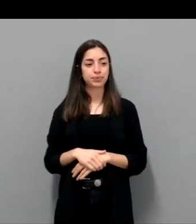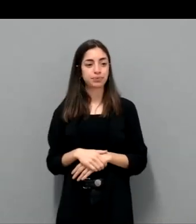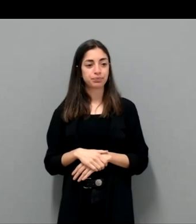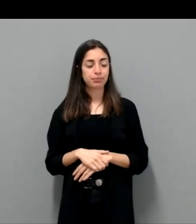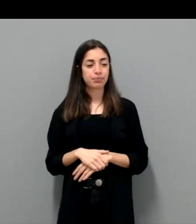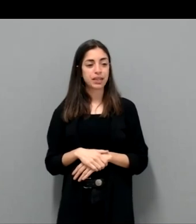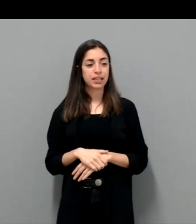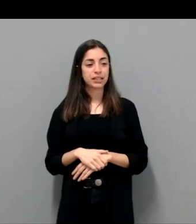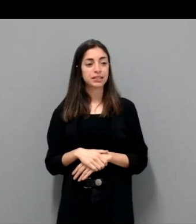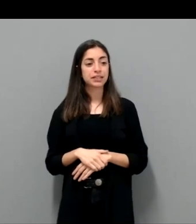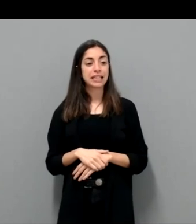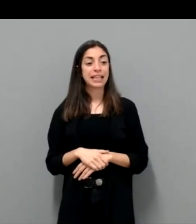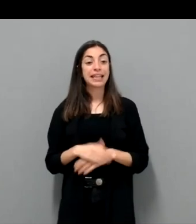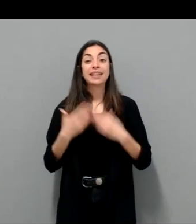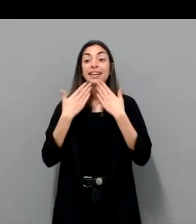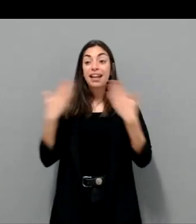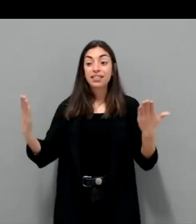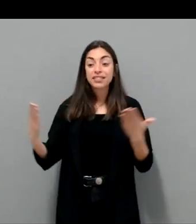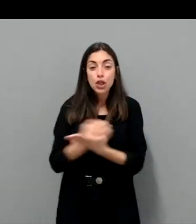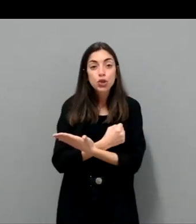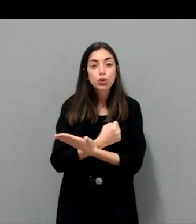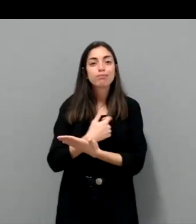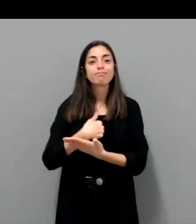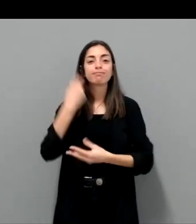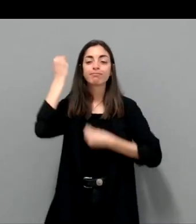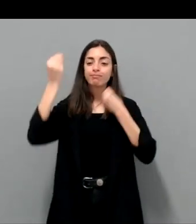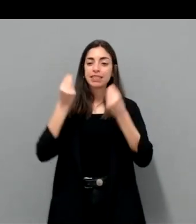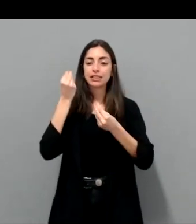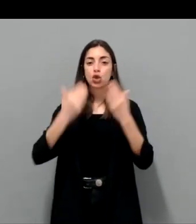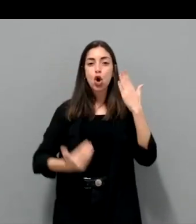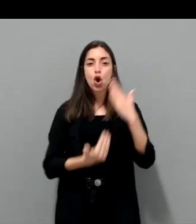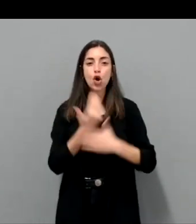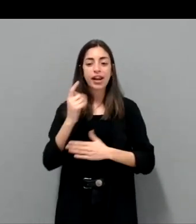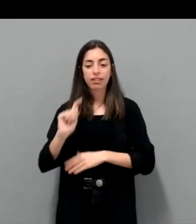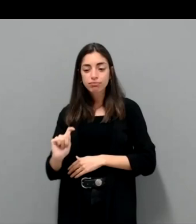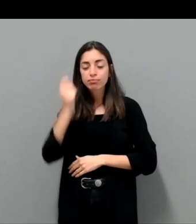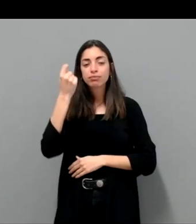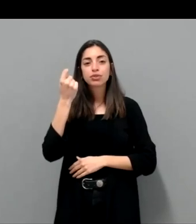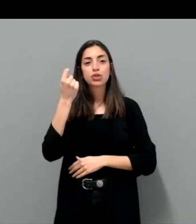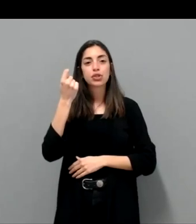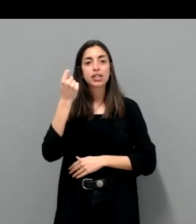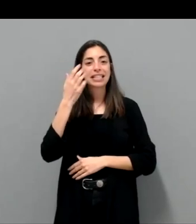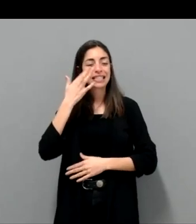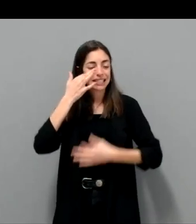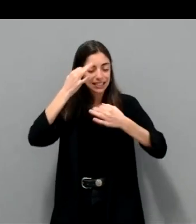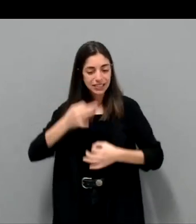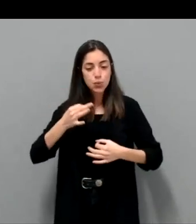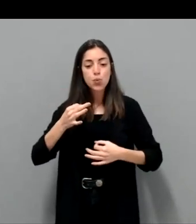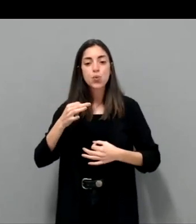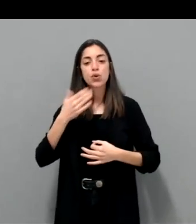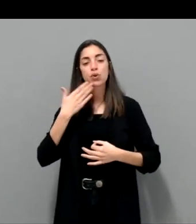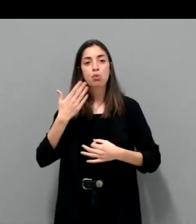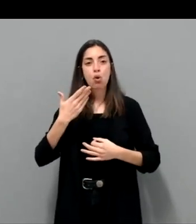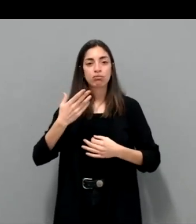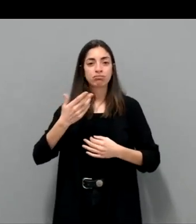que entre todos lo que vamos a conseguir es que esta jornada es completamente segura que va a ser fructífera